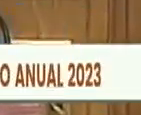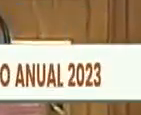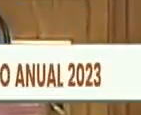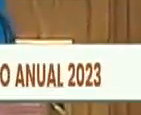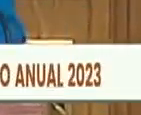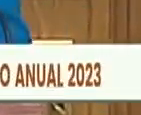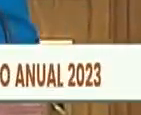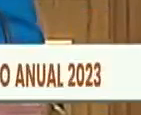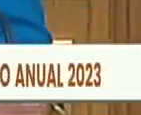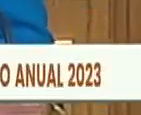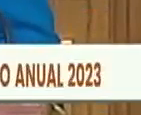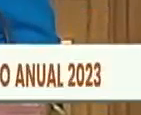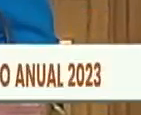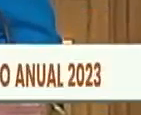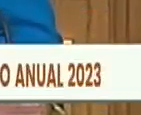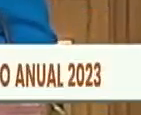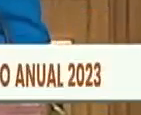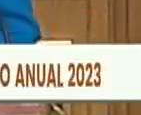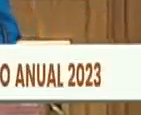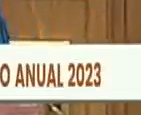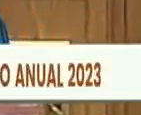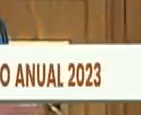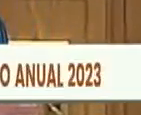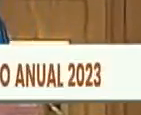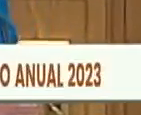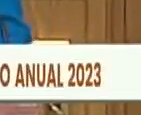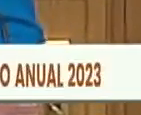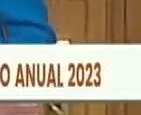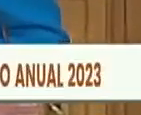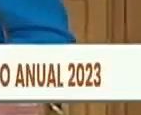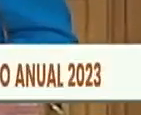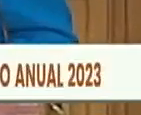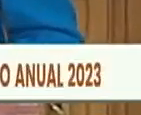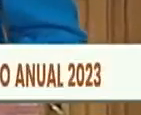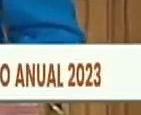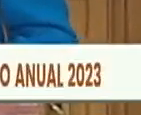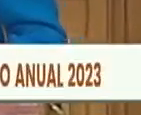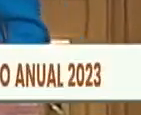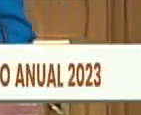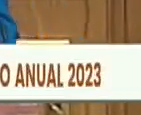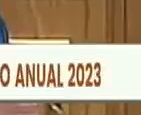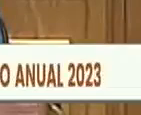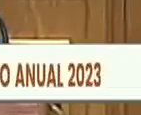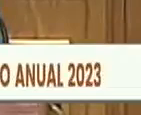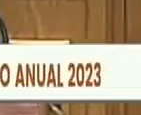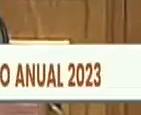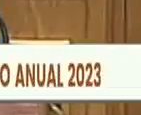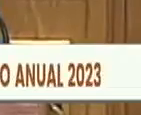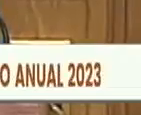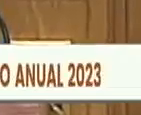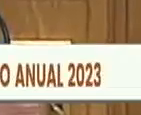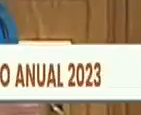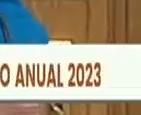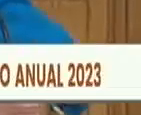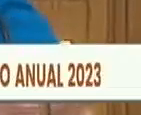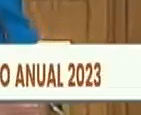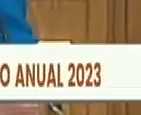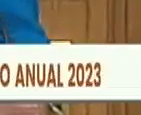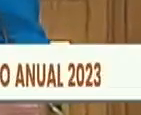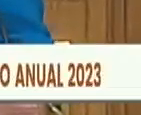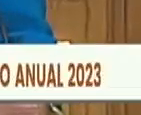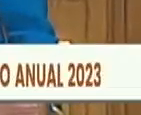se van a Europa, quieren impedir que los venezolanos y las venezolanas disfruten su época decembrina.